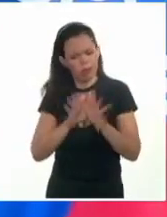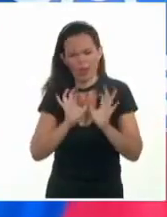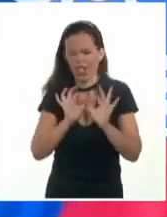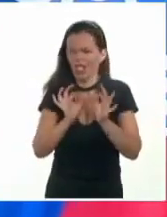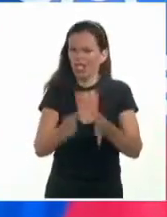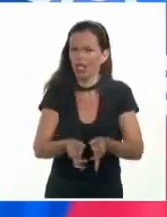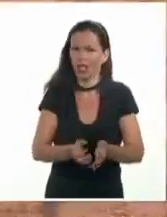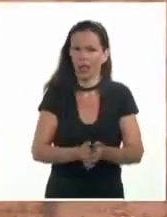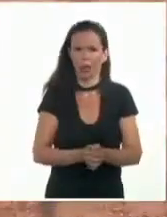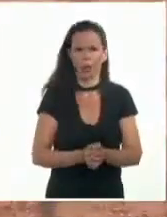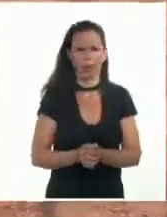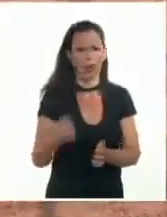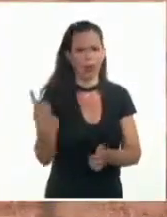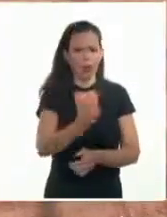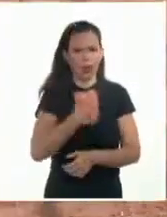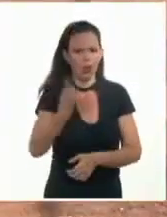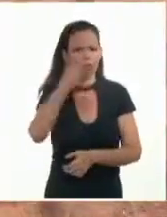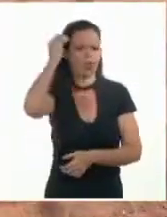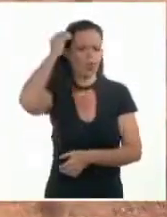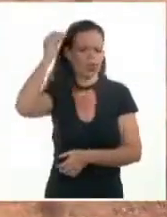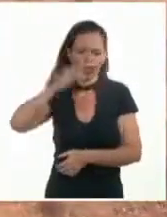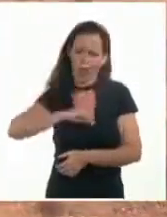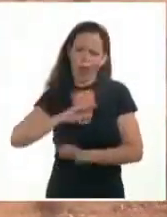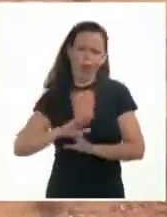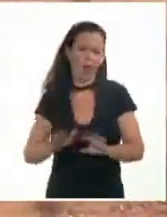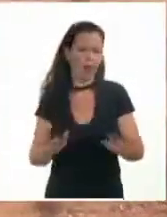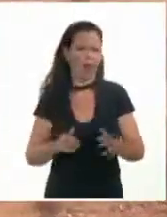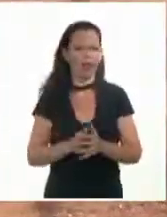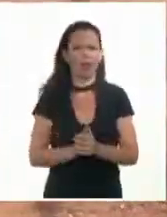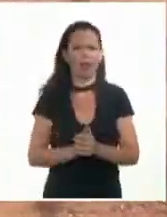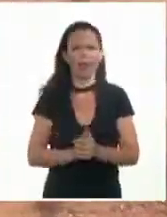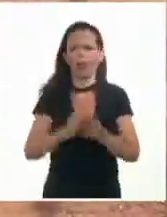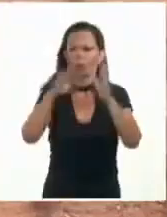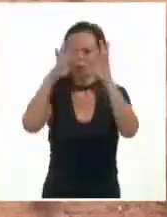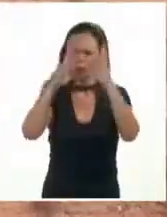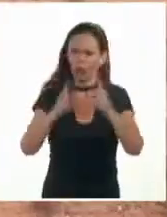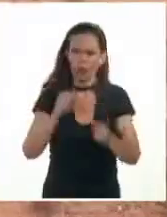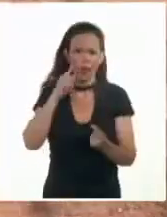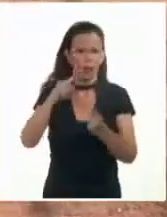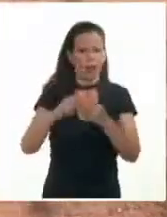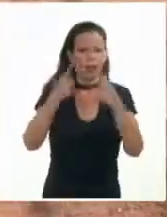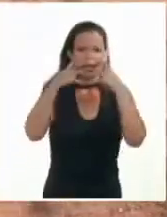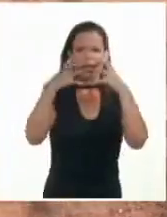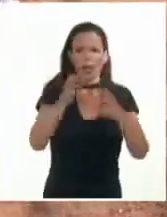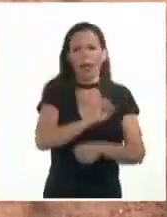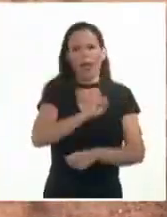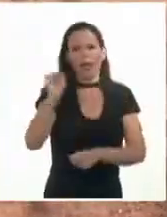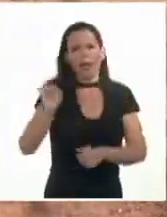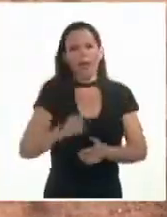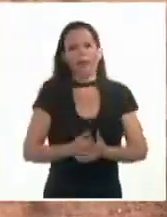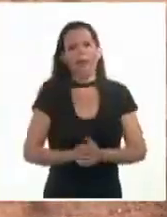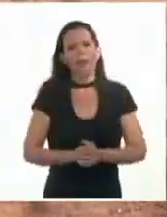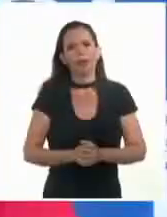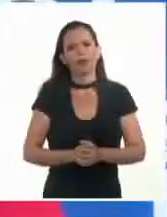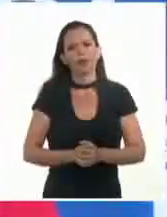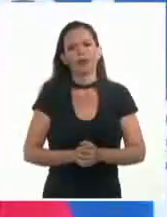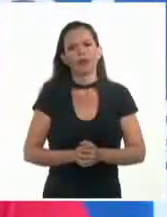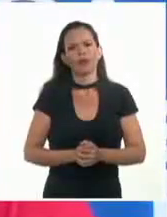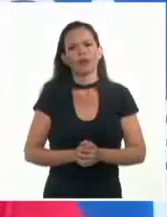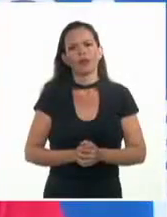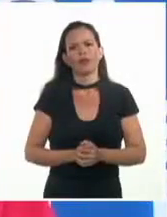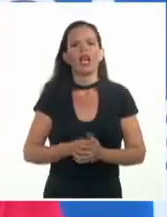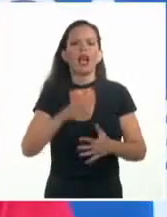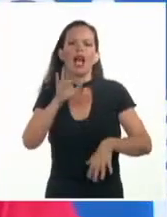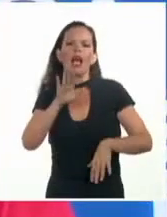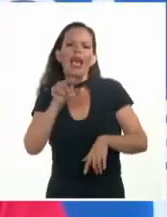y ya usted ve. Y están saliendo resultados, que es muy importante, que es lograr la victoria. A veces tenemos competencia y pensamos que una guerra, esto es un juego, y cuando tú